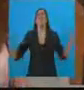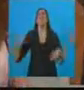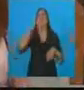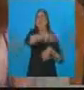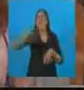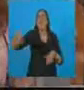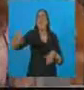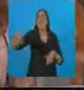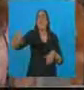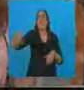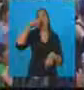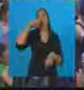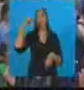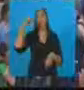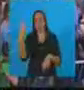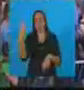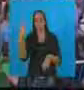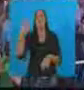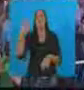industriales en la República Argentina.